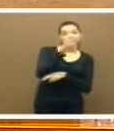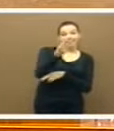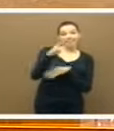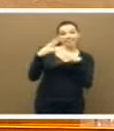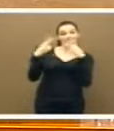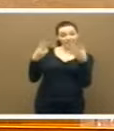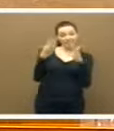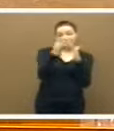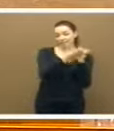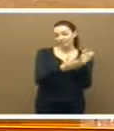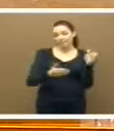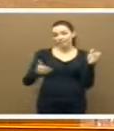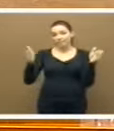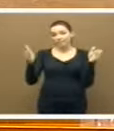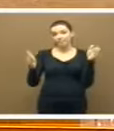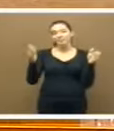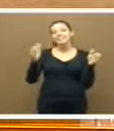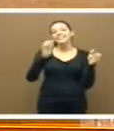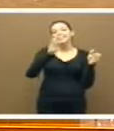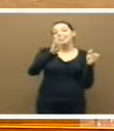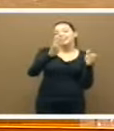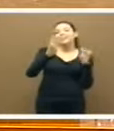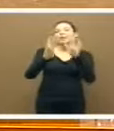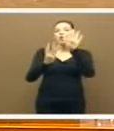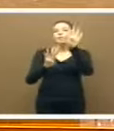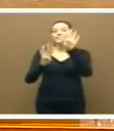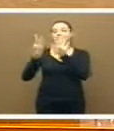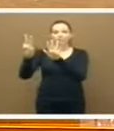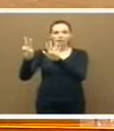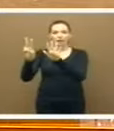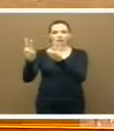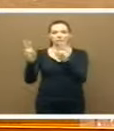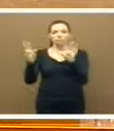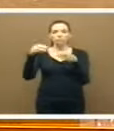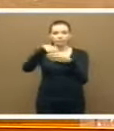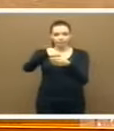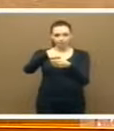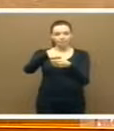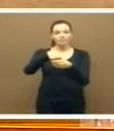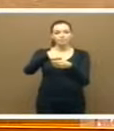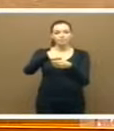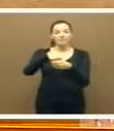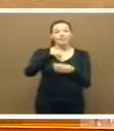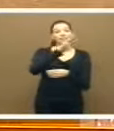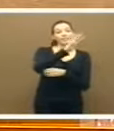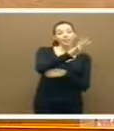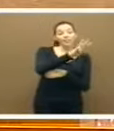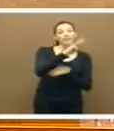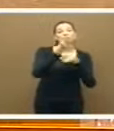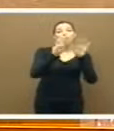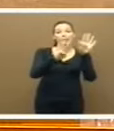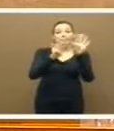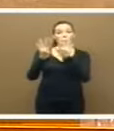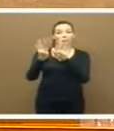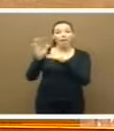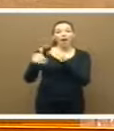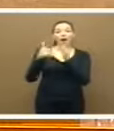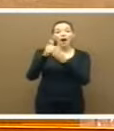337 a la 397, ambas incluidas. Desde la 399 a